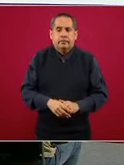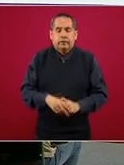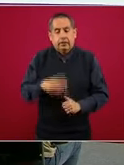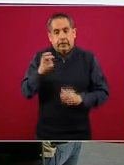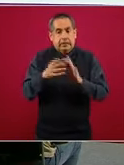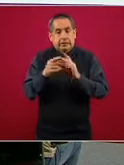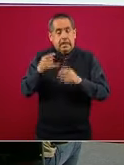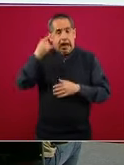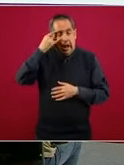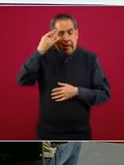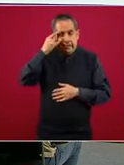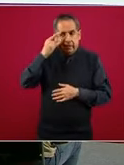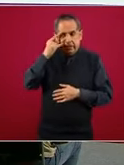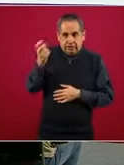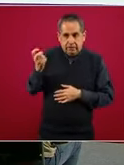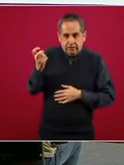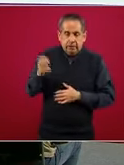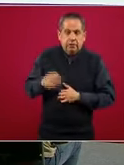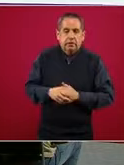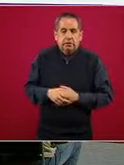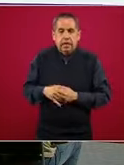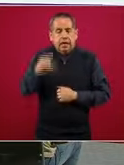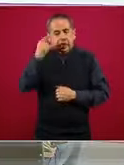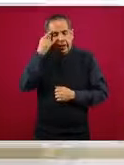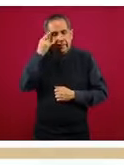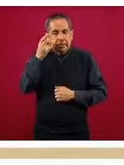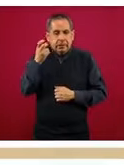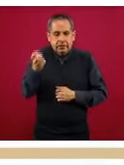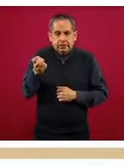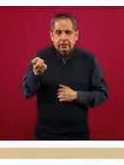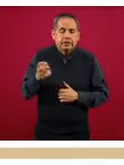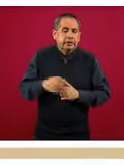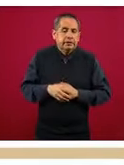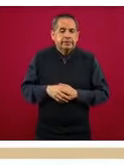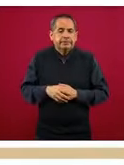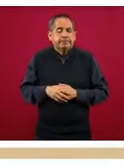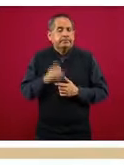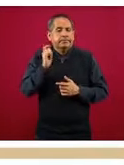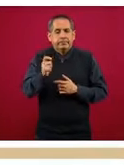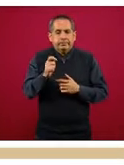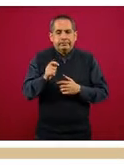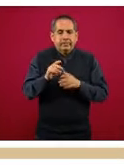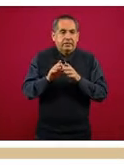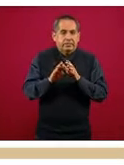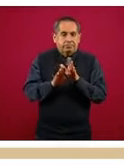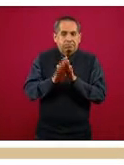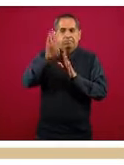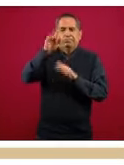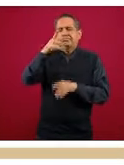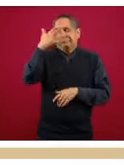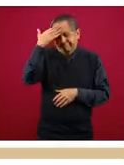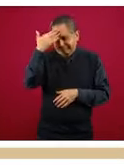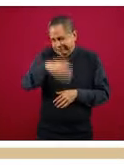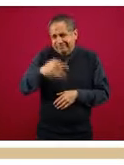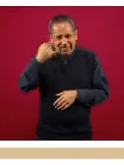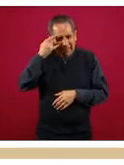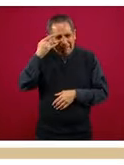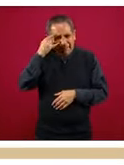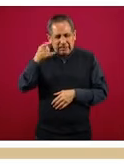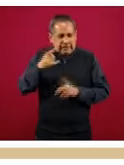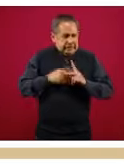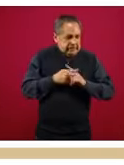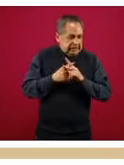Este es el estado de Campeche. Campeche tiene la tendencia a la alza que ya sabíamos que iba a tener en estas fechas, de acuerdo a